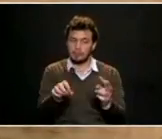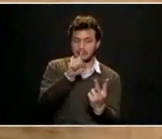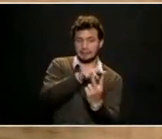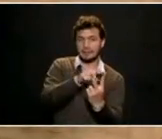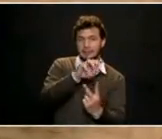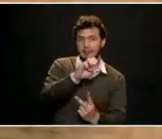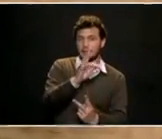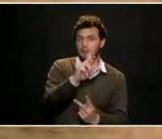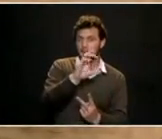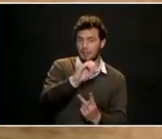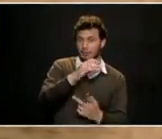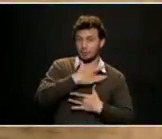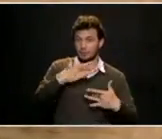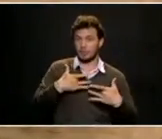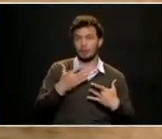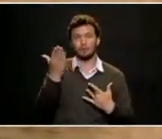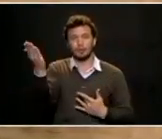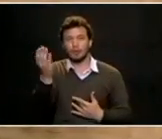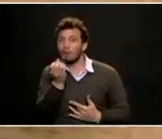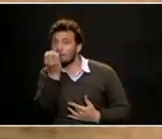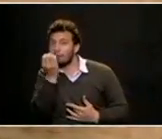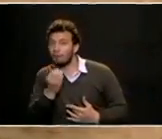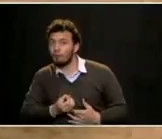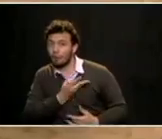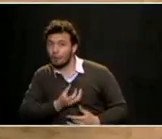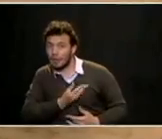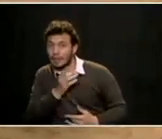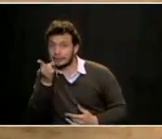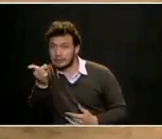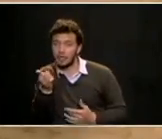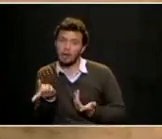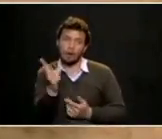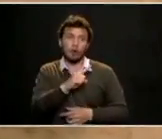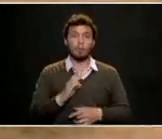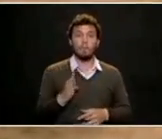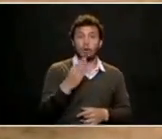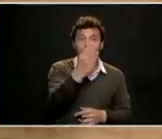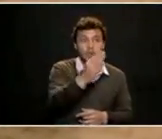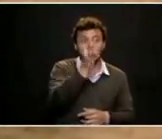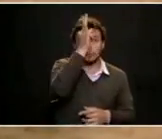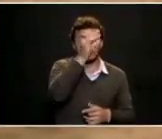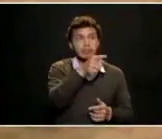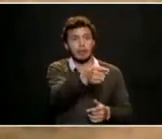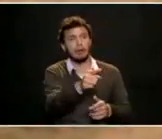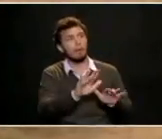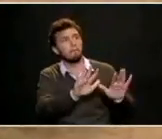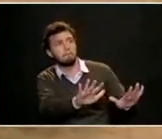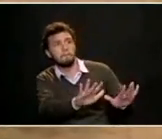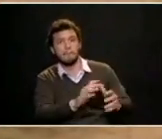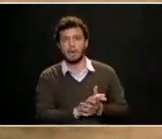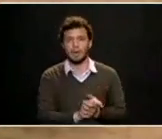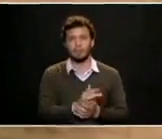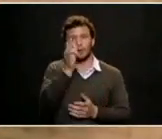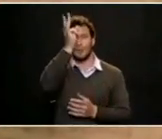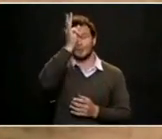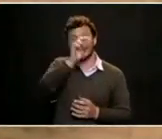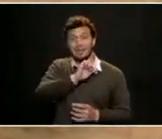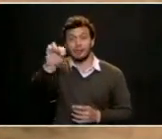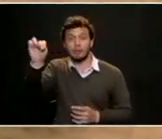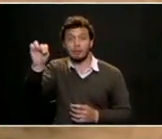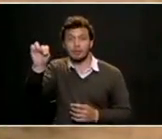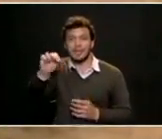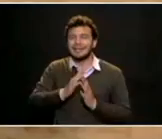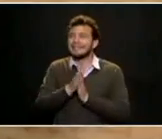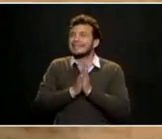de Florencia, que está cerrado, el de Buenos Aires, que todavía, el hospital que todavía no está funcionando, el Hospital del Norte, que era un sueño para Medellín y se